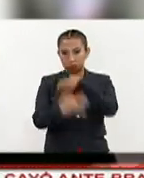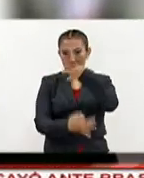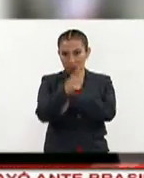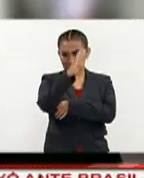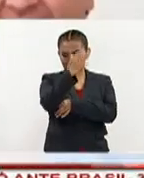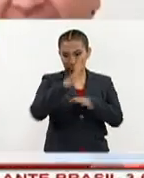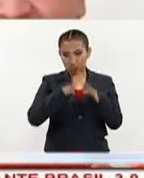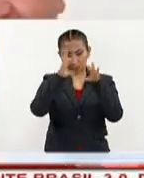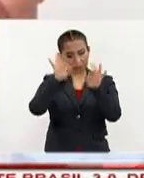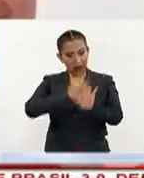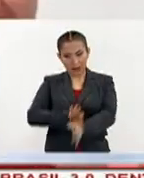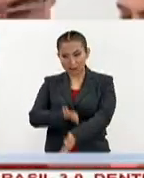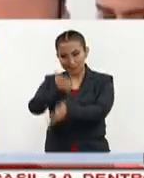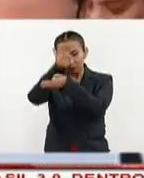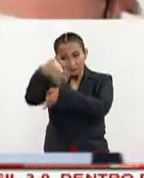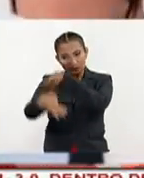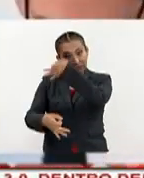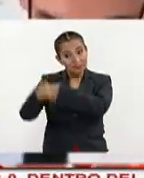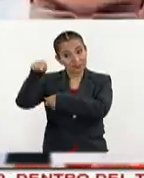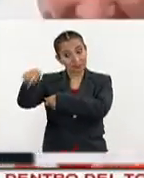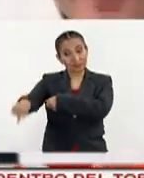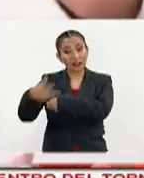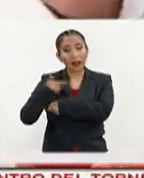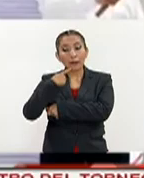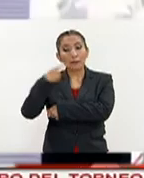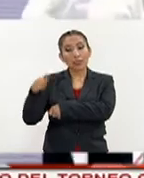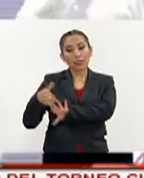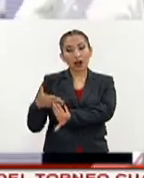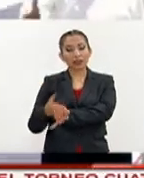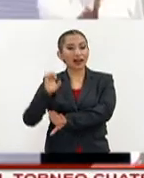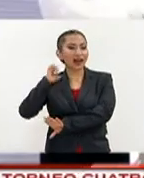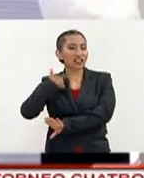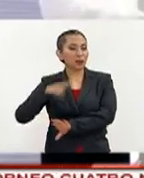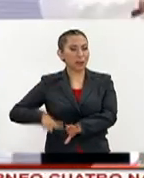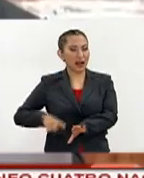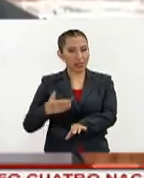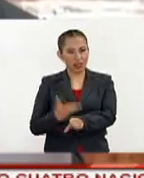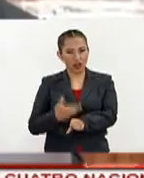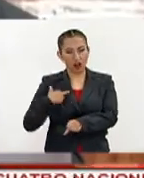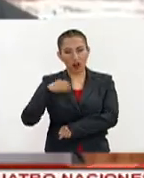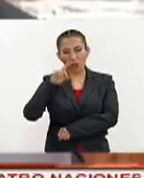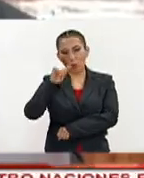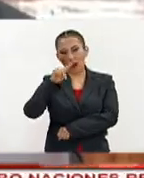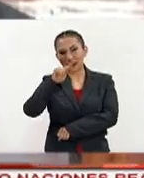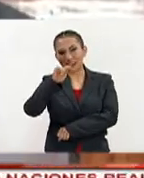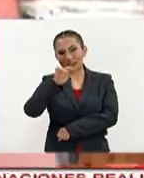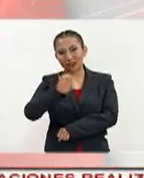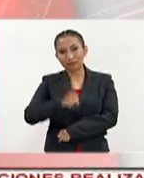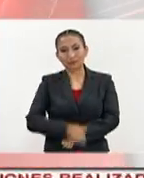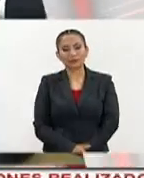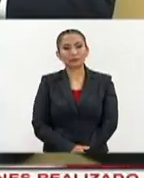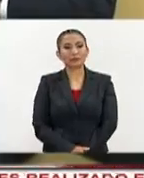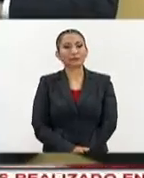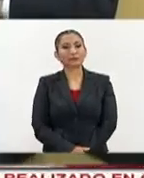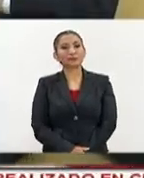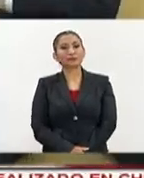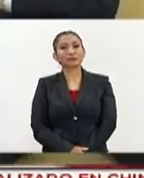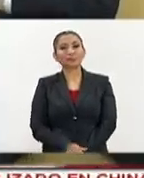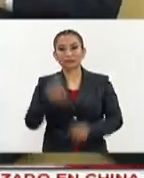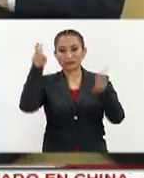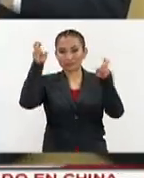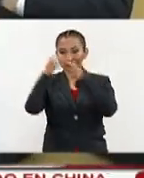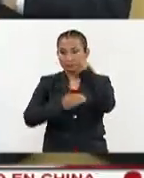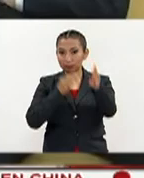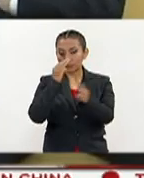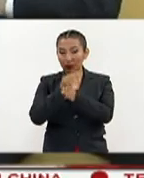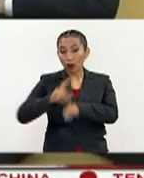federal confirmó el auto de vinculación a proceso dictado contra el exgobernador de Veracruz, Javier Duarte. En el